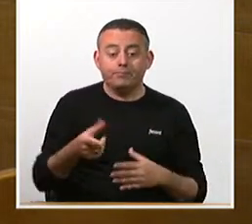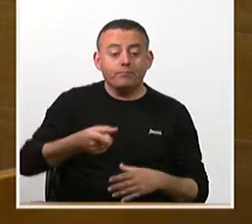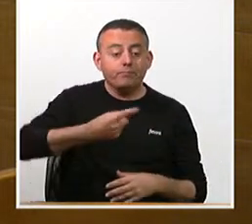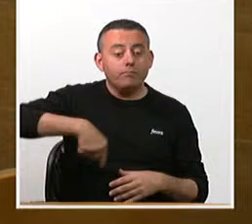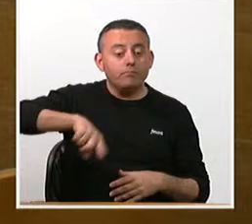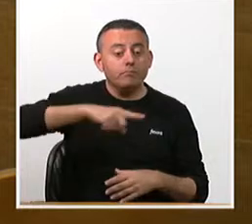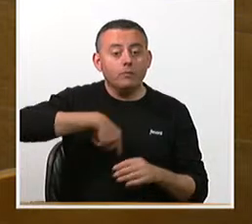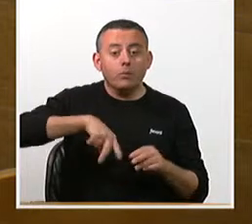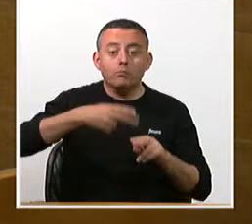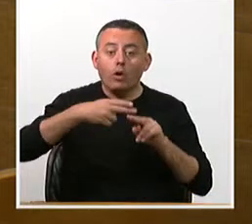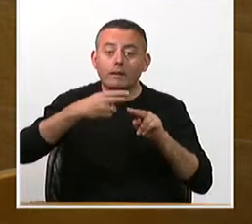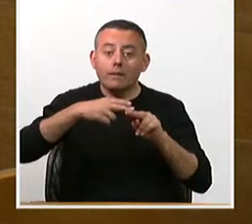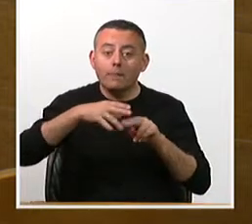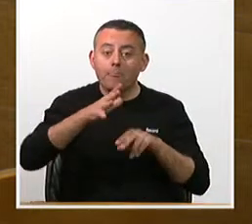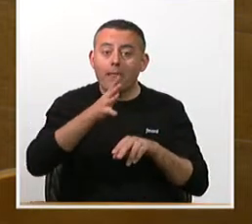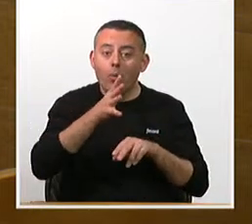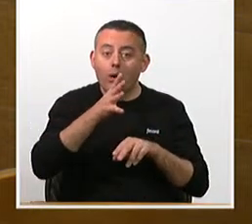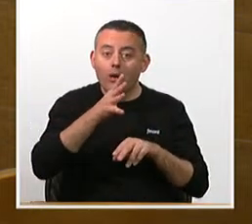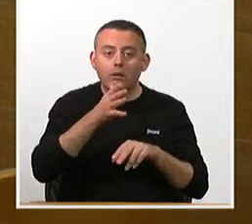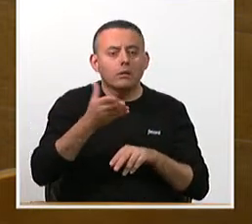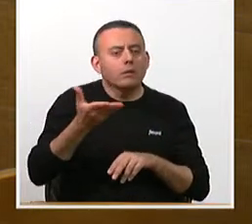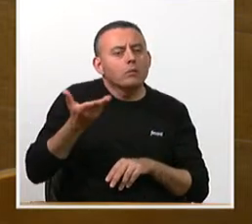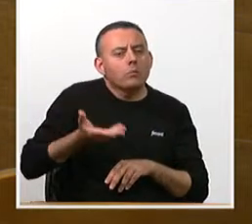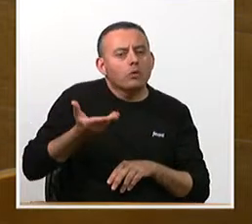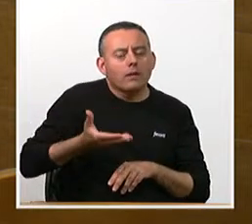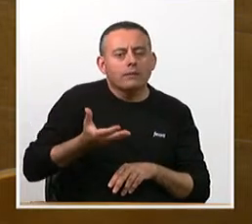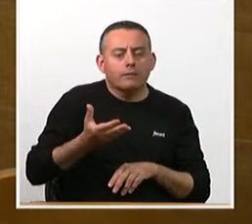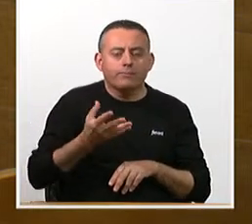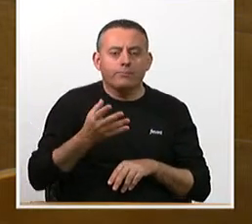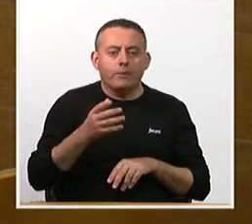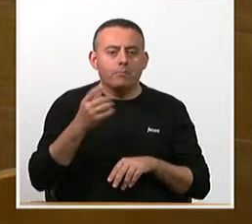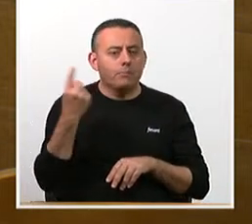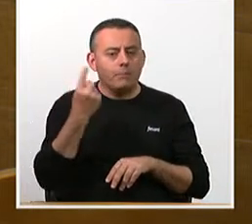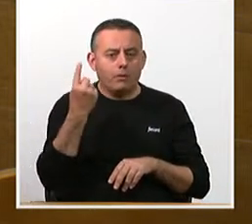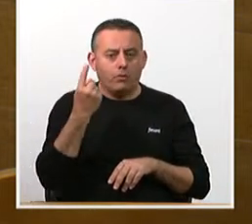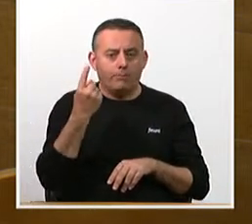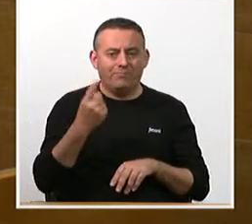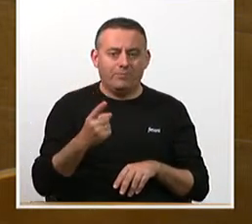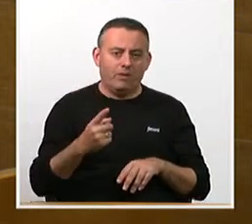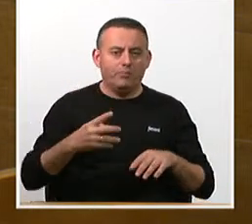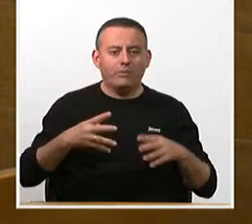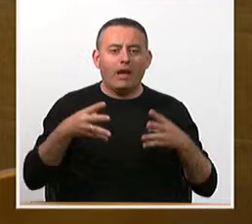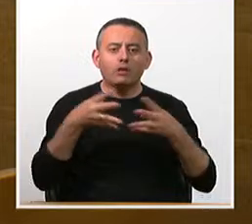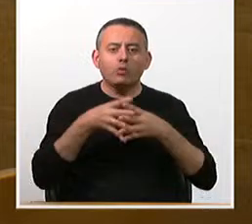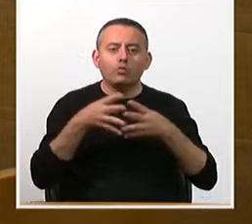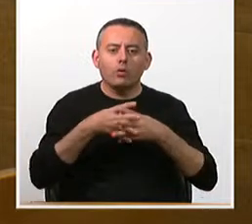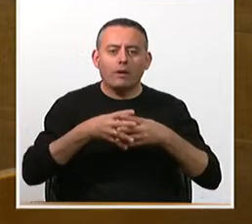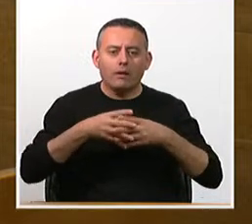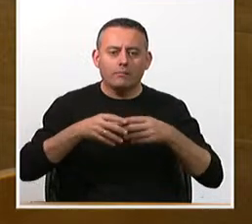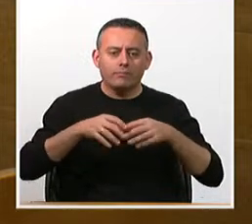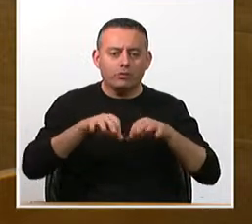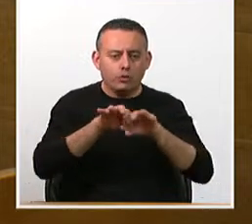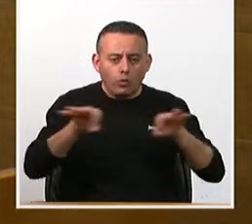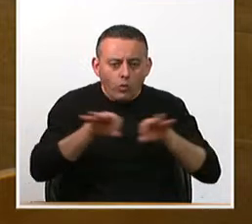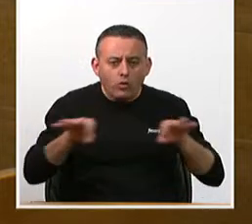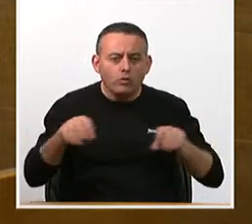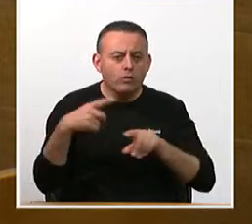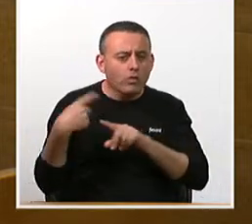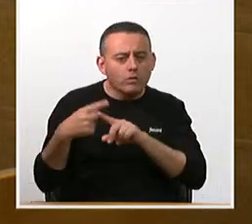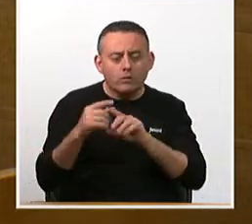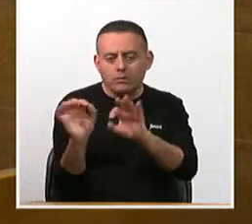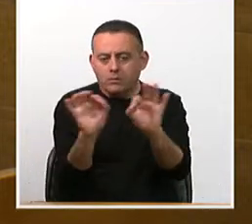necesita una planificación de infraestructuras hidráulicas que ahora nos pasará a